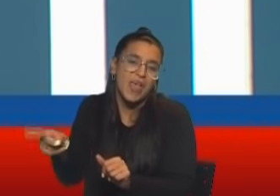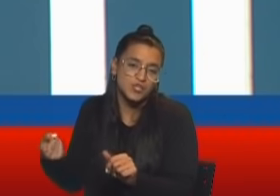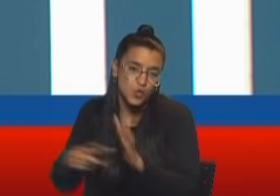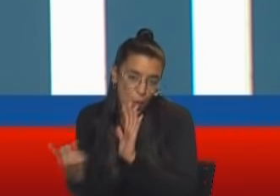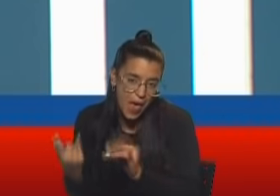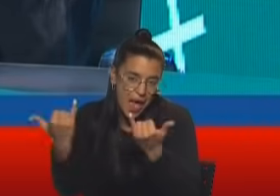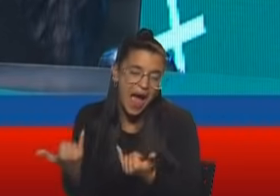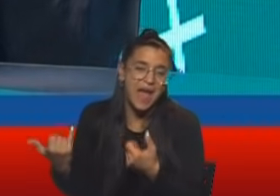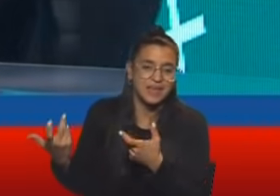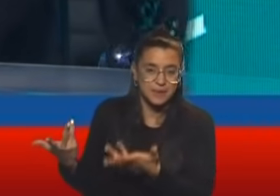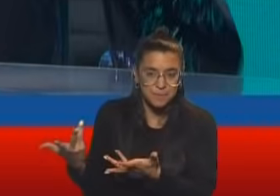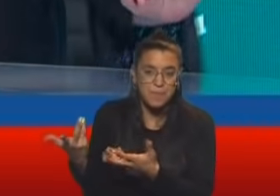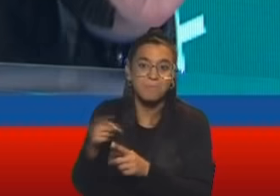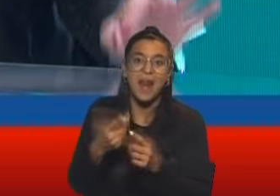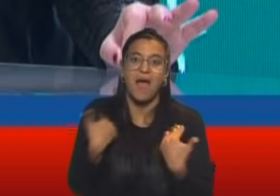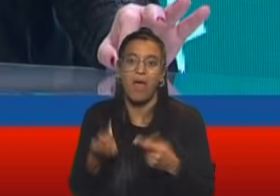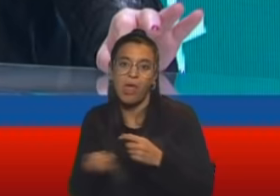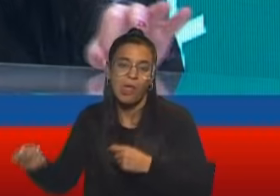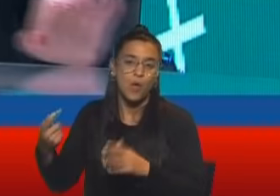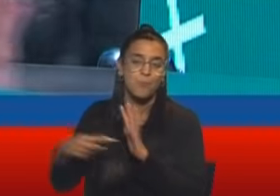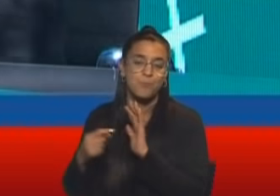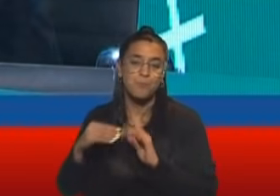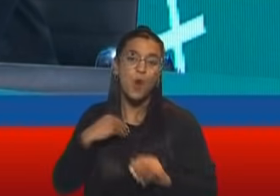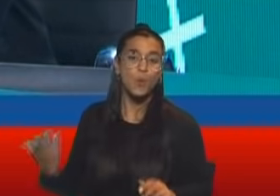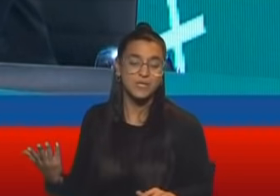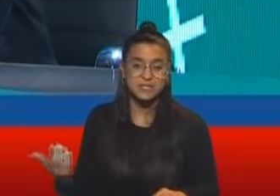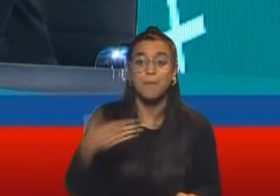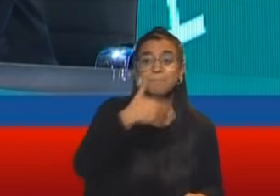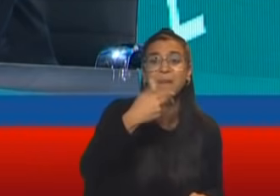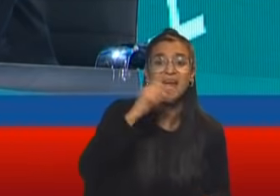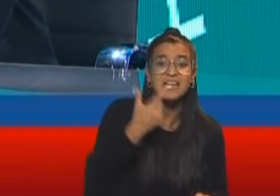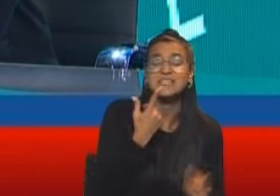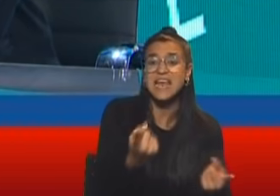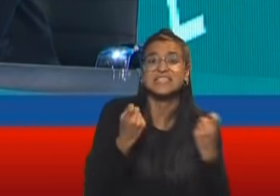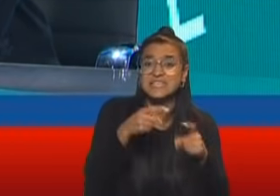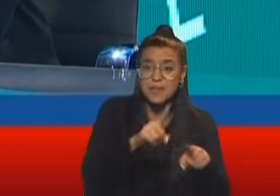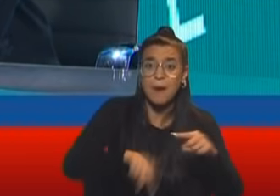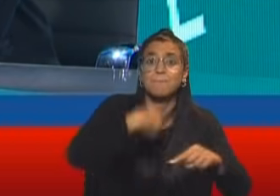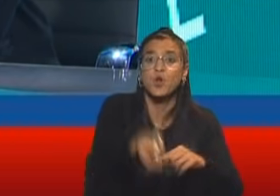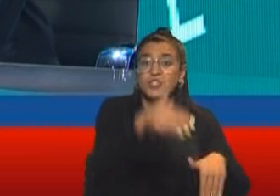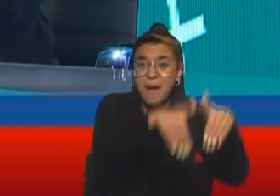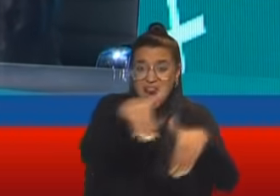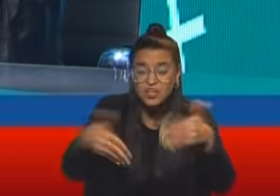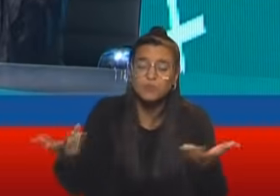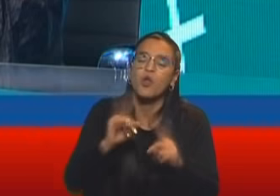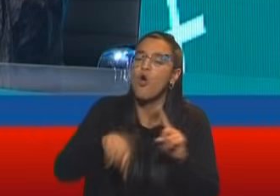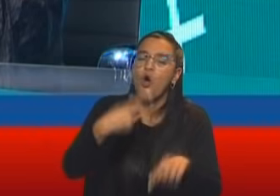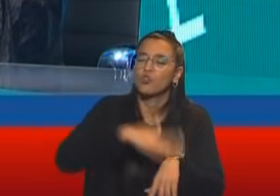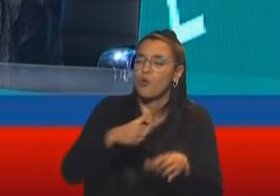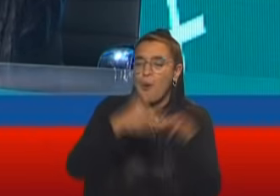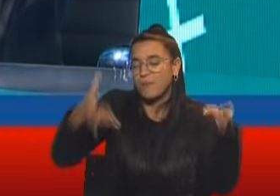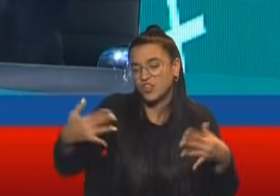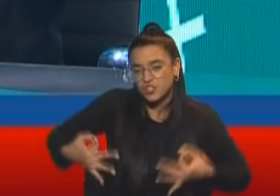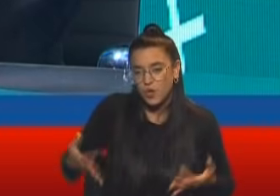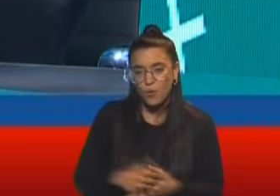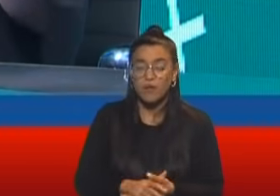ciudad pero a para Manes, provincia. cuando pasen las PASO, lo van a necesitar para la siguiente elección. Sí, pero será otra instancia seguramente.